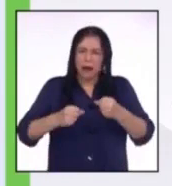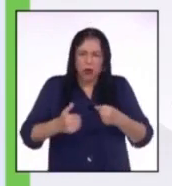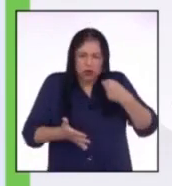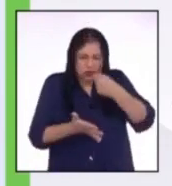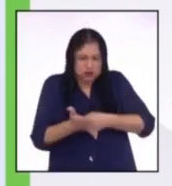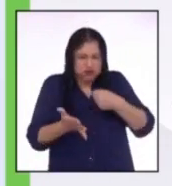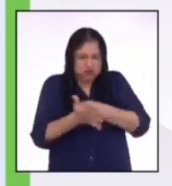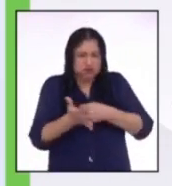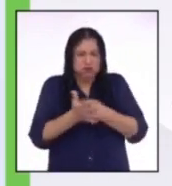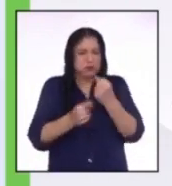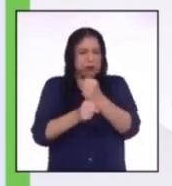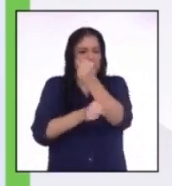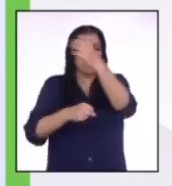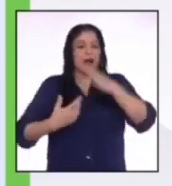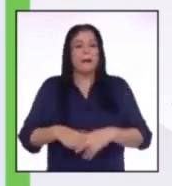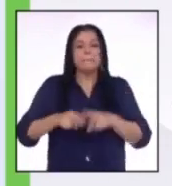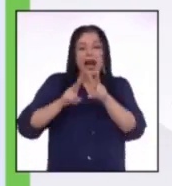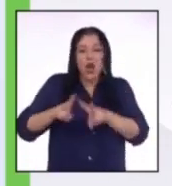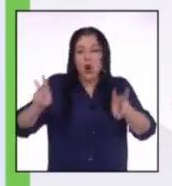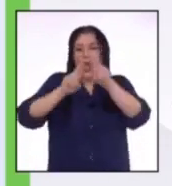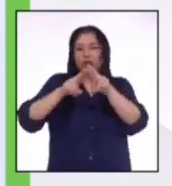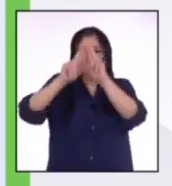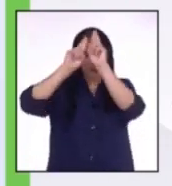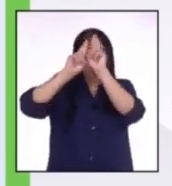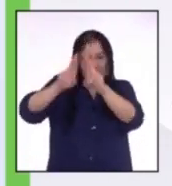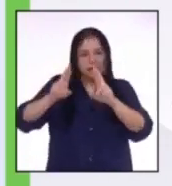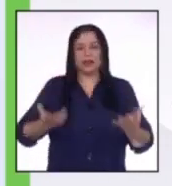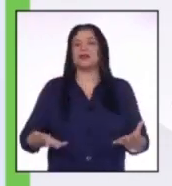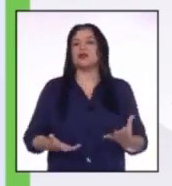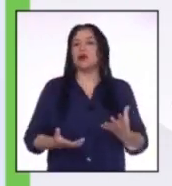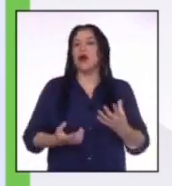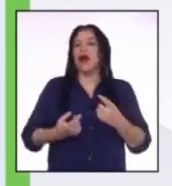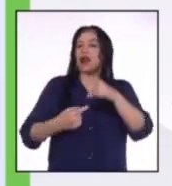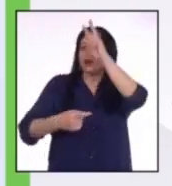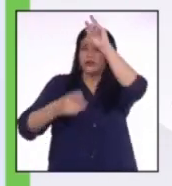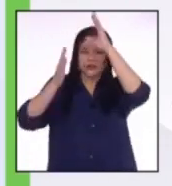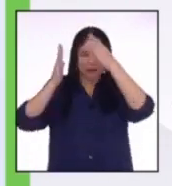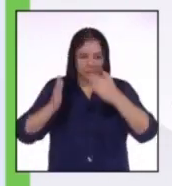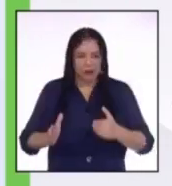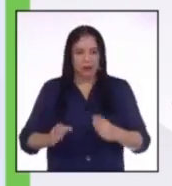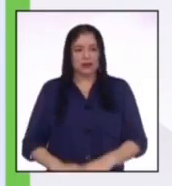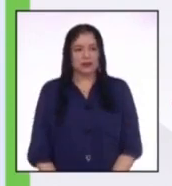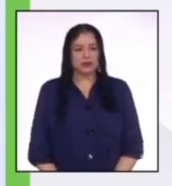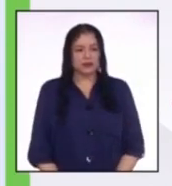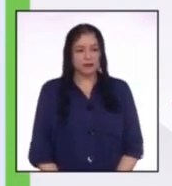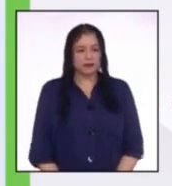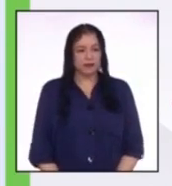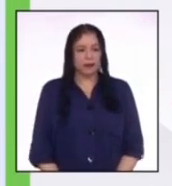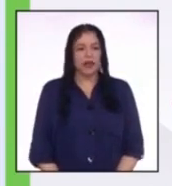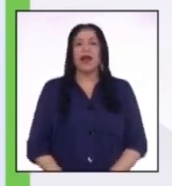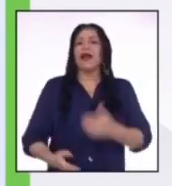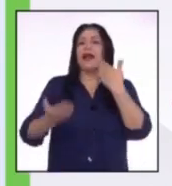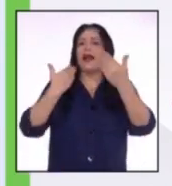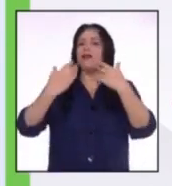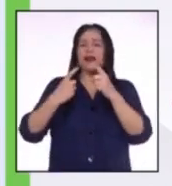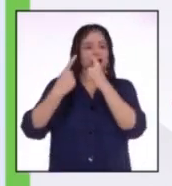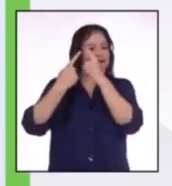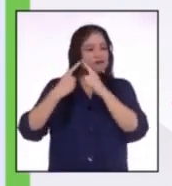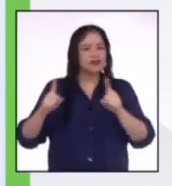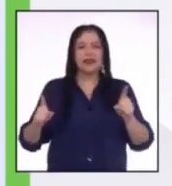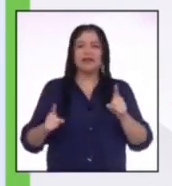same a pintar shutter y aissati hay mucho nivel